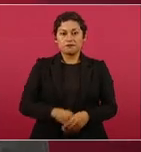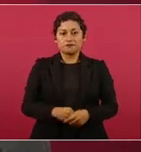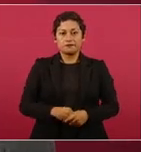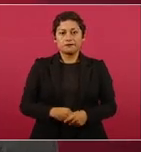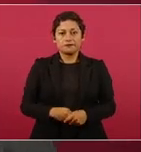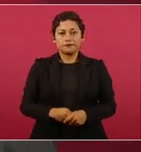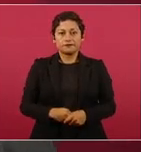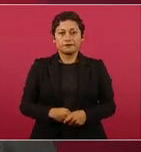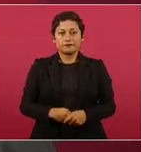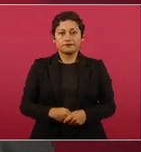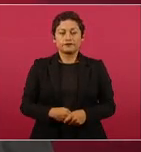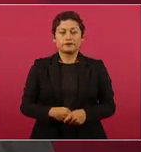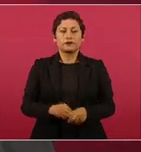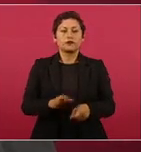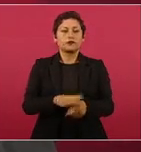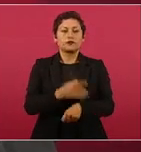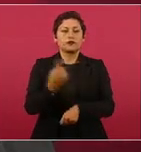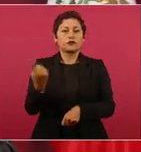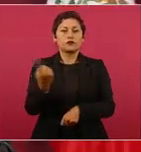por